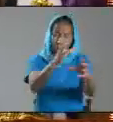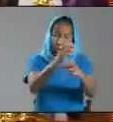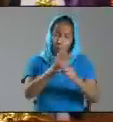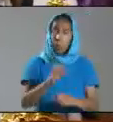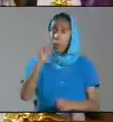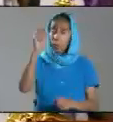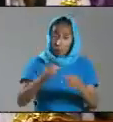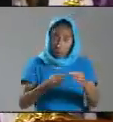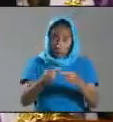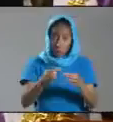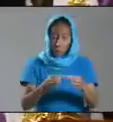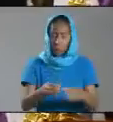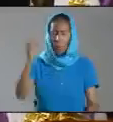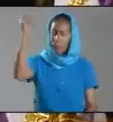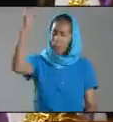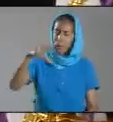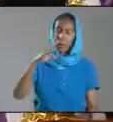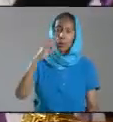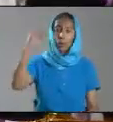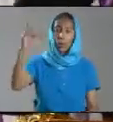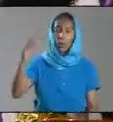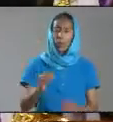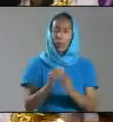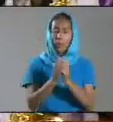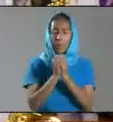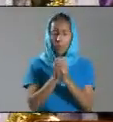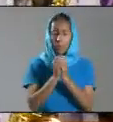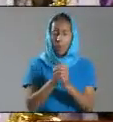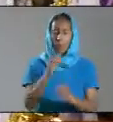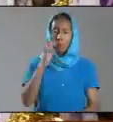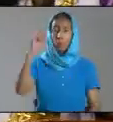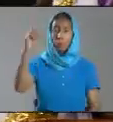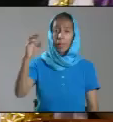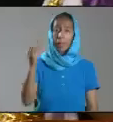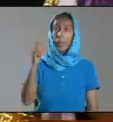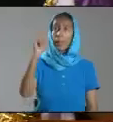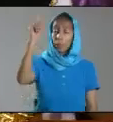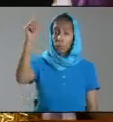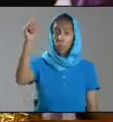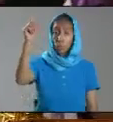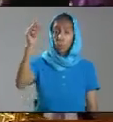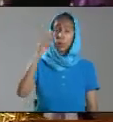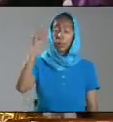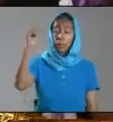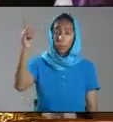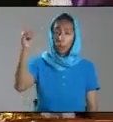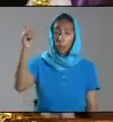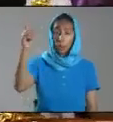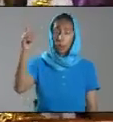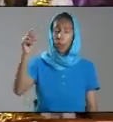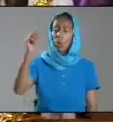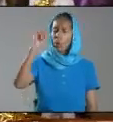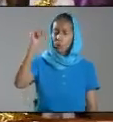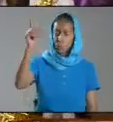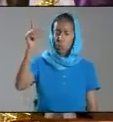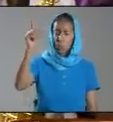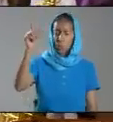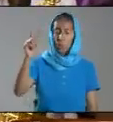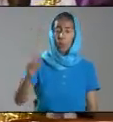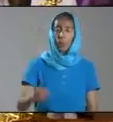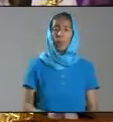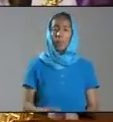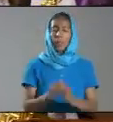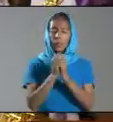control, bendito Señor. Te rogamos, Padre, de que tú, Señor, el intercesor por